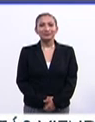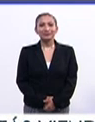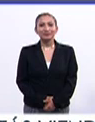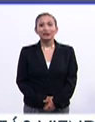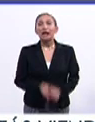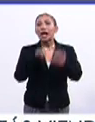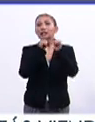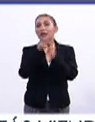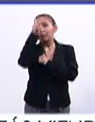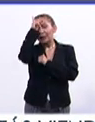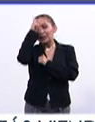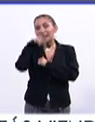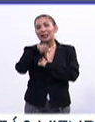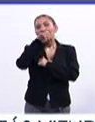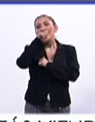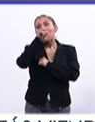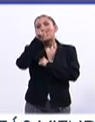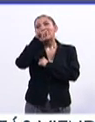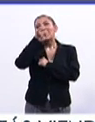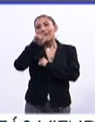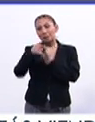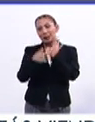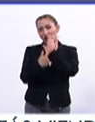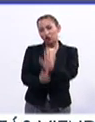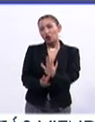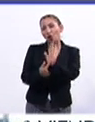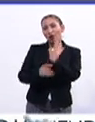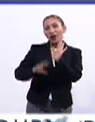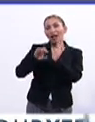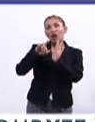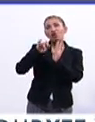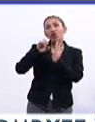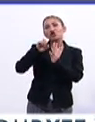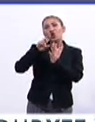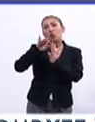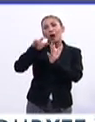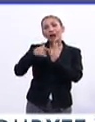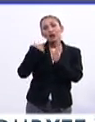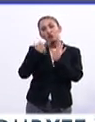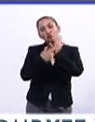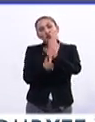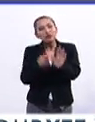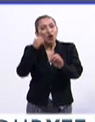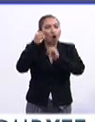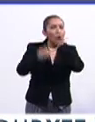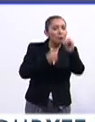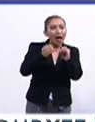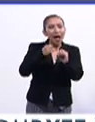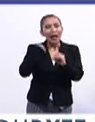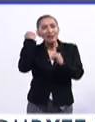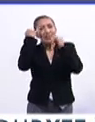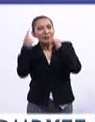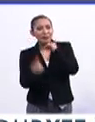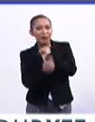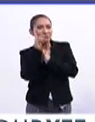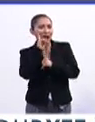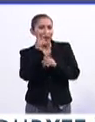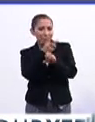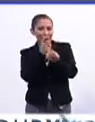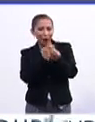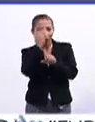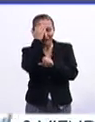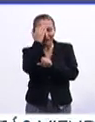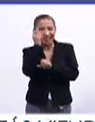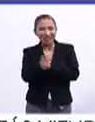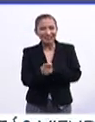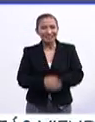de la artista peruana iiap y que las presentó en el claustro de sor juana su muerte escénica y victoria el mito de lo eterno femenino lo invito a